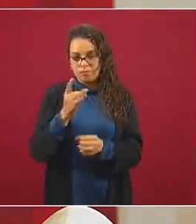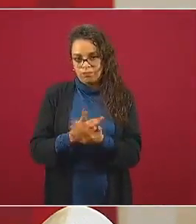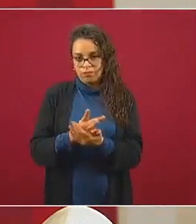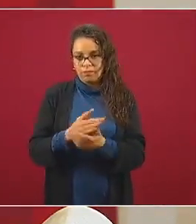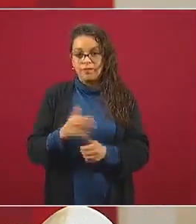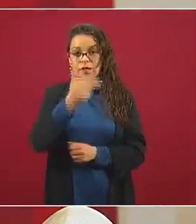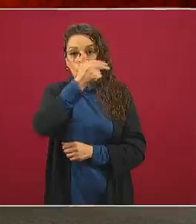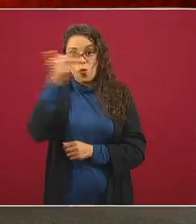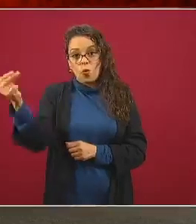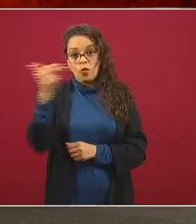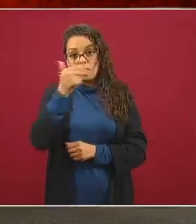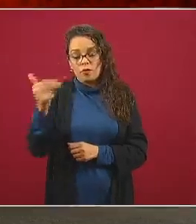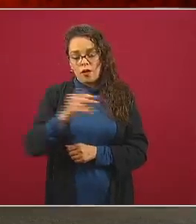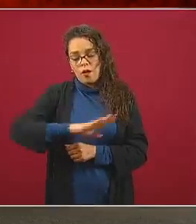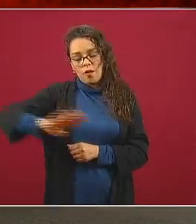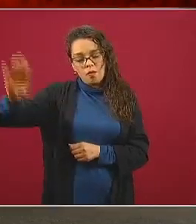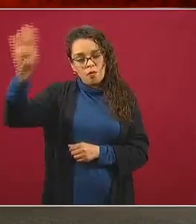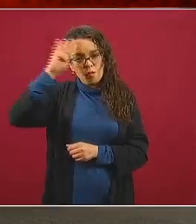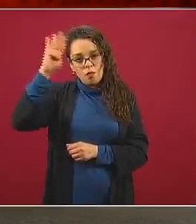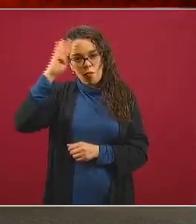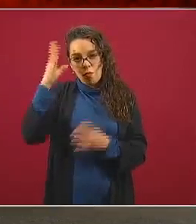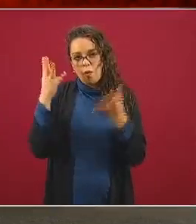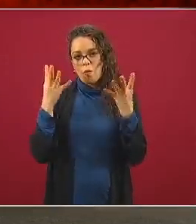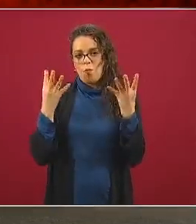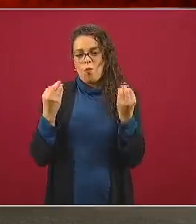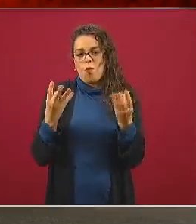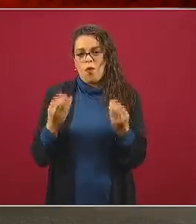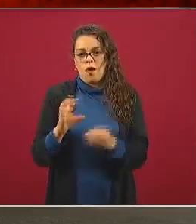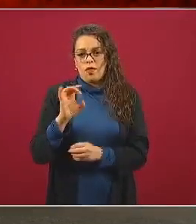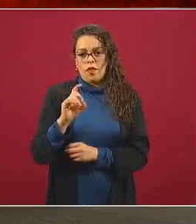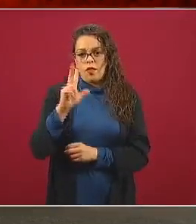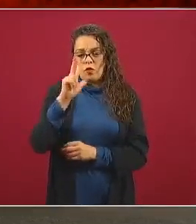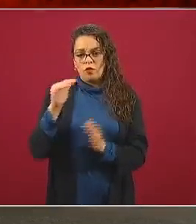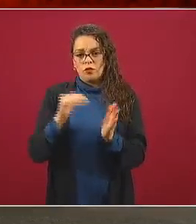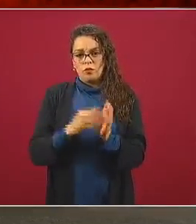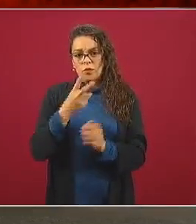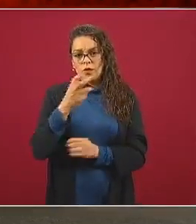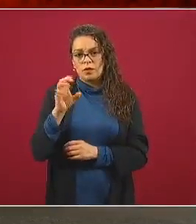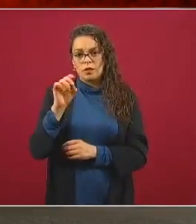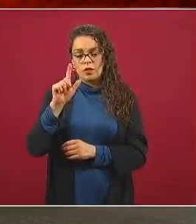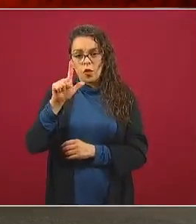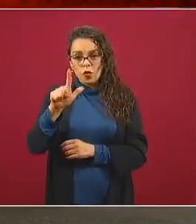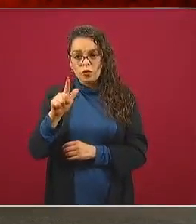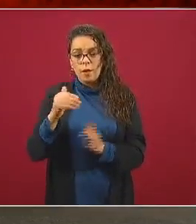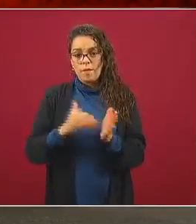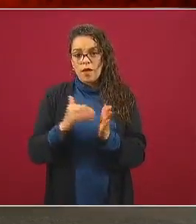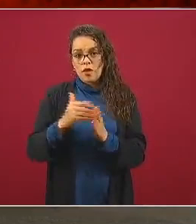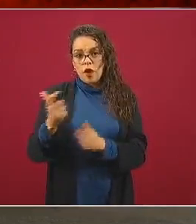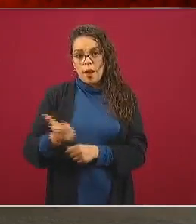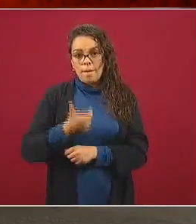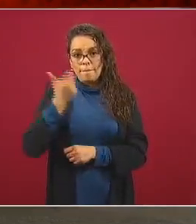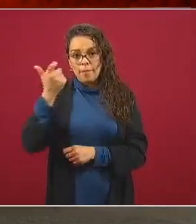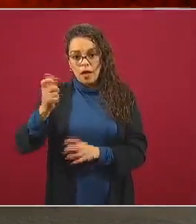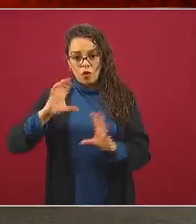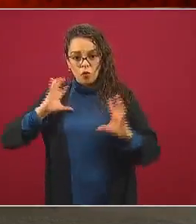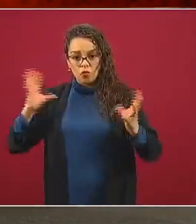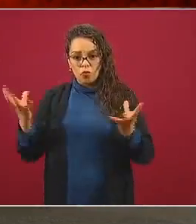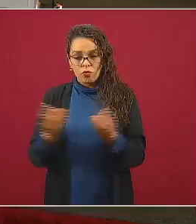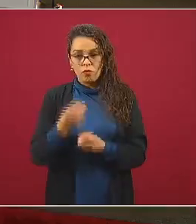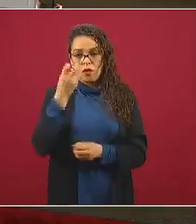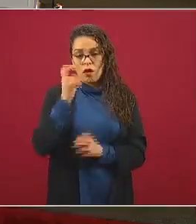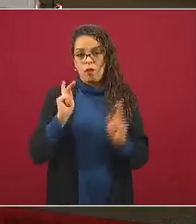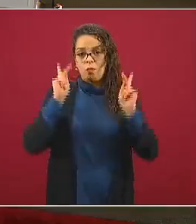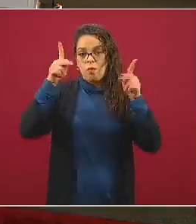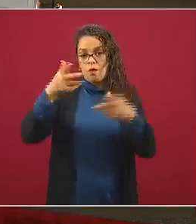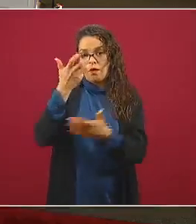una derrama impresionante de 38,378 millones de pesos, el consumo total de estos fines de semana